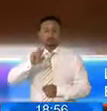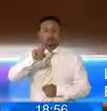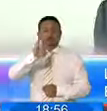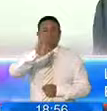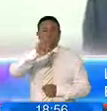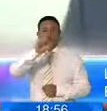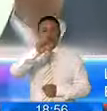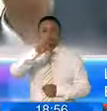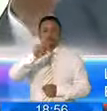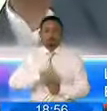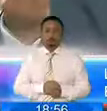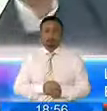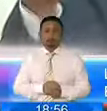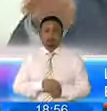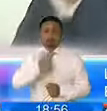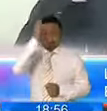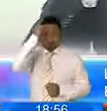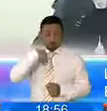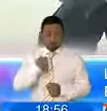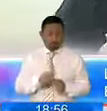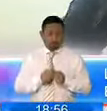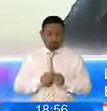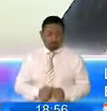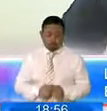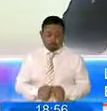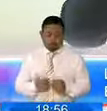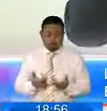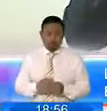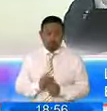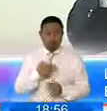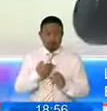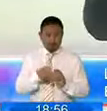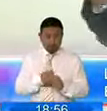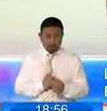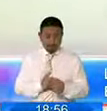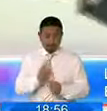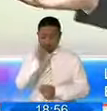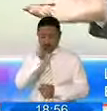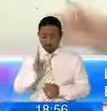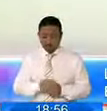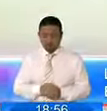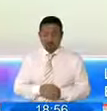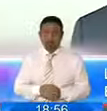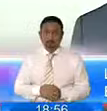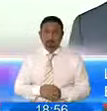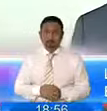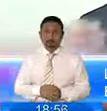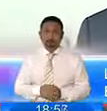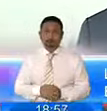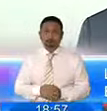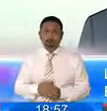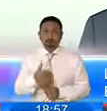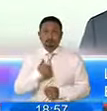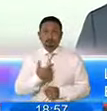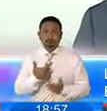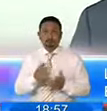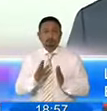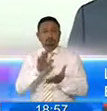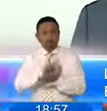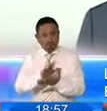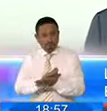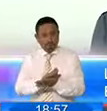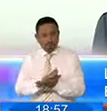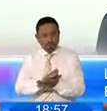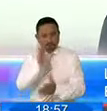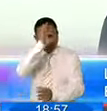Rivera. Glass se mantiene firme en el cargo y argumenta que no renunciará de ser condenado. Pero tengo confianza, primero fe en